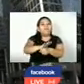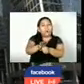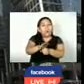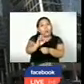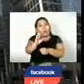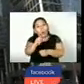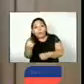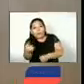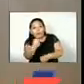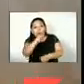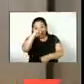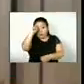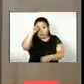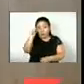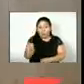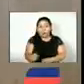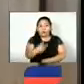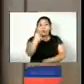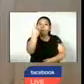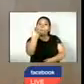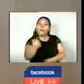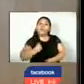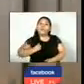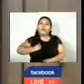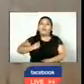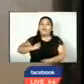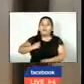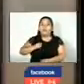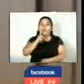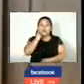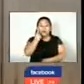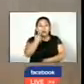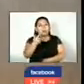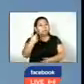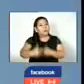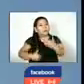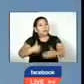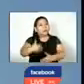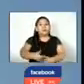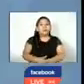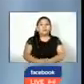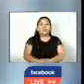trabajo y prosperidad para los canadienses en los días y décadas venideros.